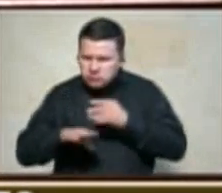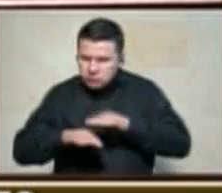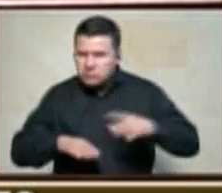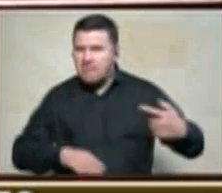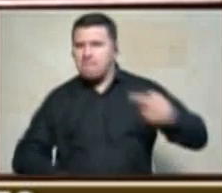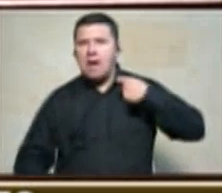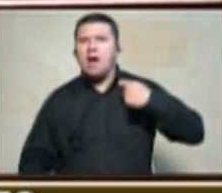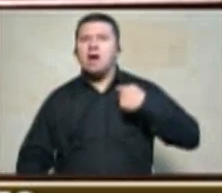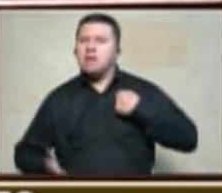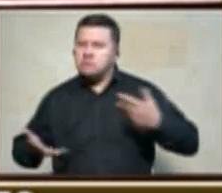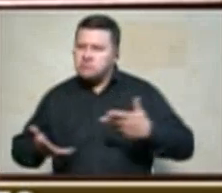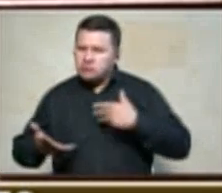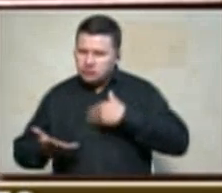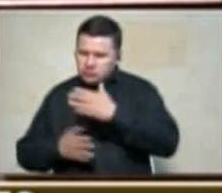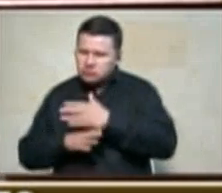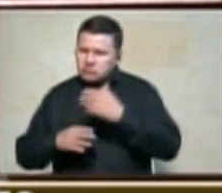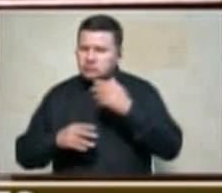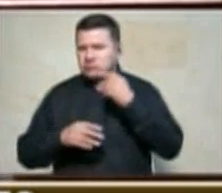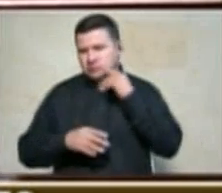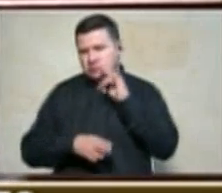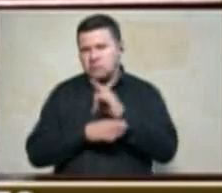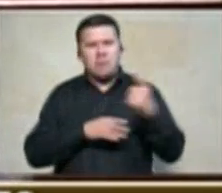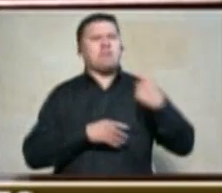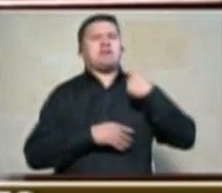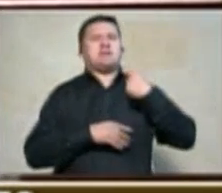de tierras.